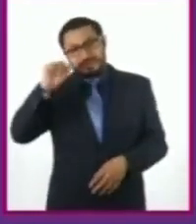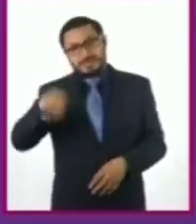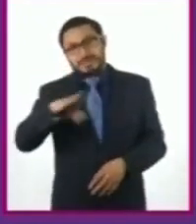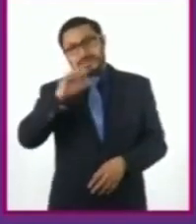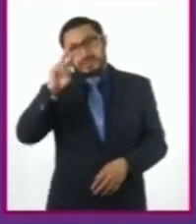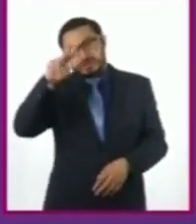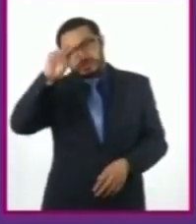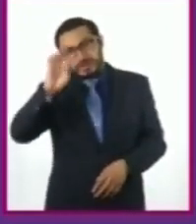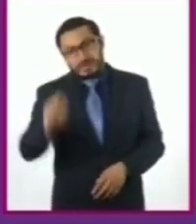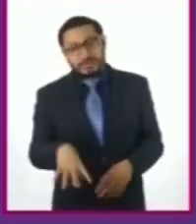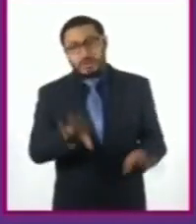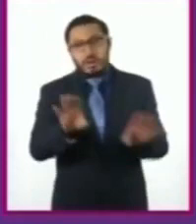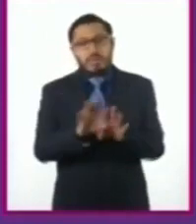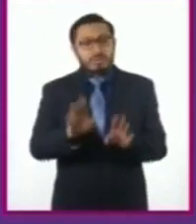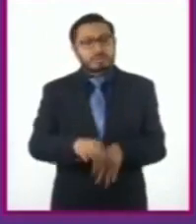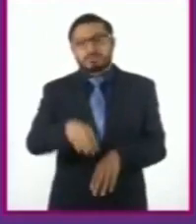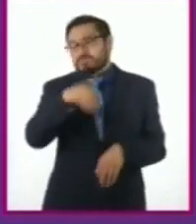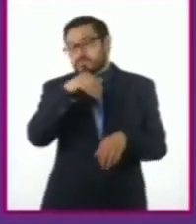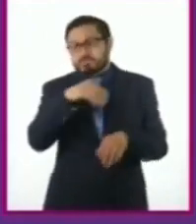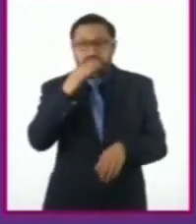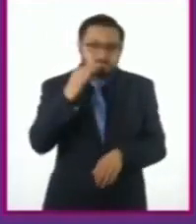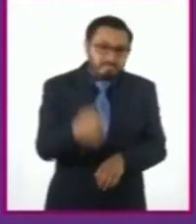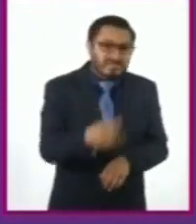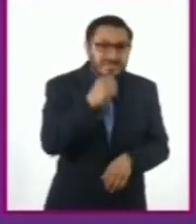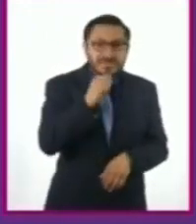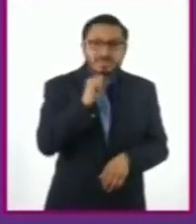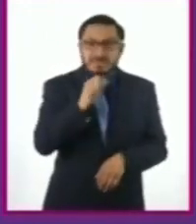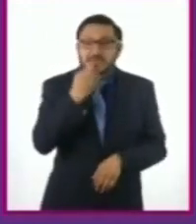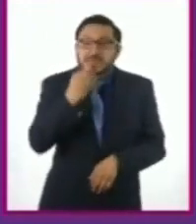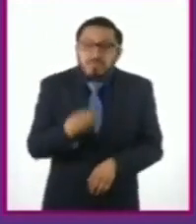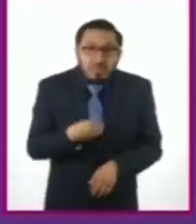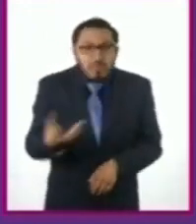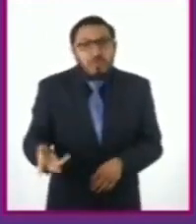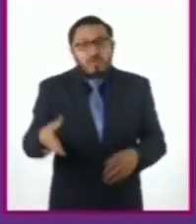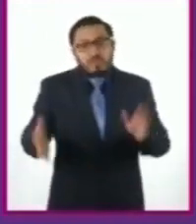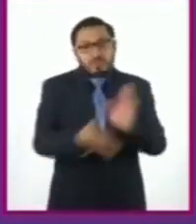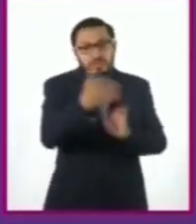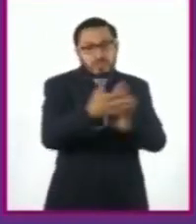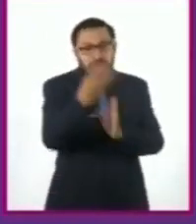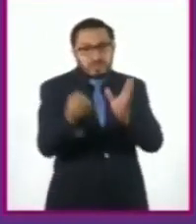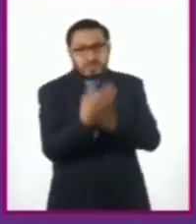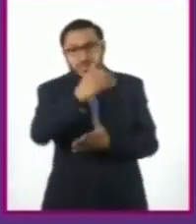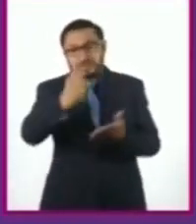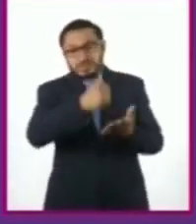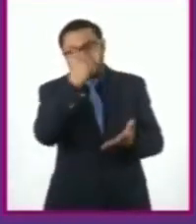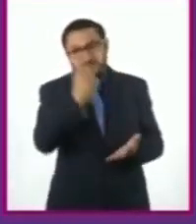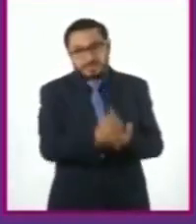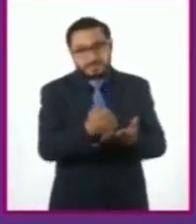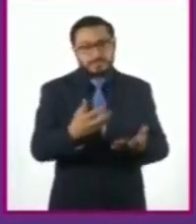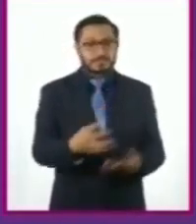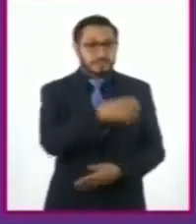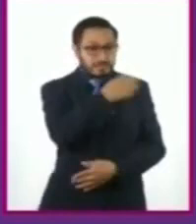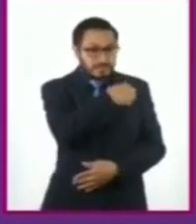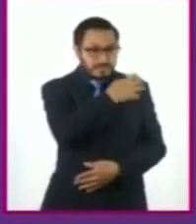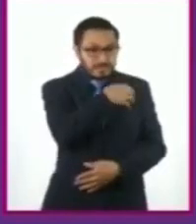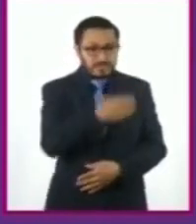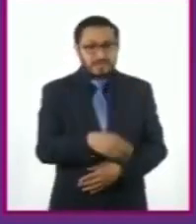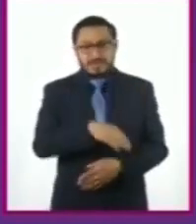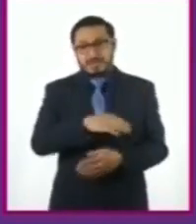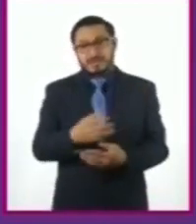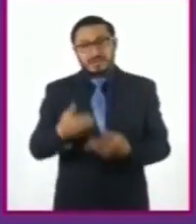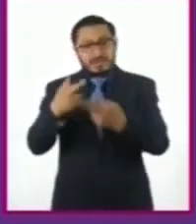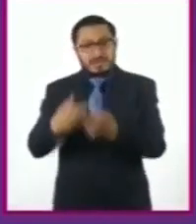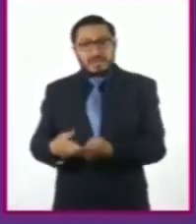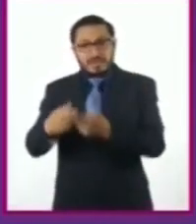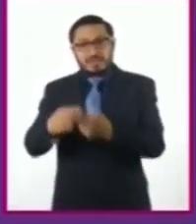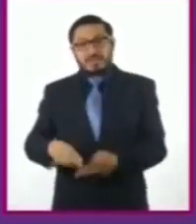conquistados. Decidió construir la nueva capital española sobre las ruinas de México Tenochtitlan. Para realizar el trazo de la